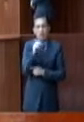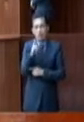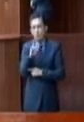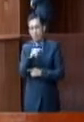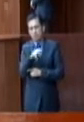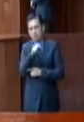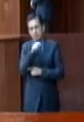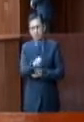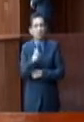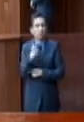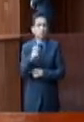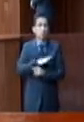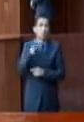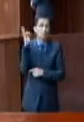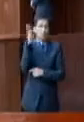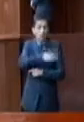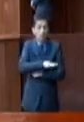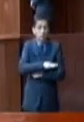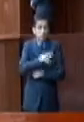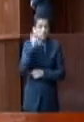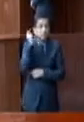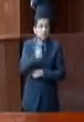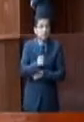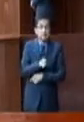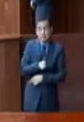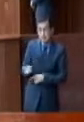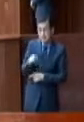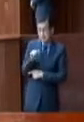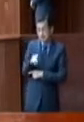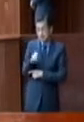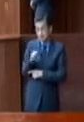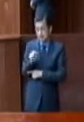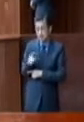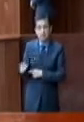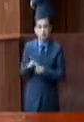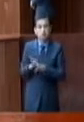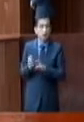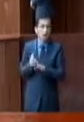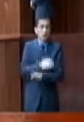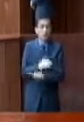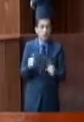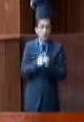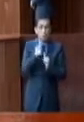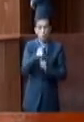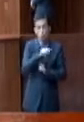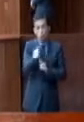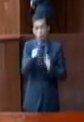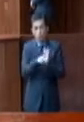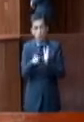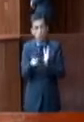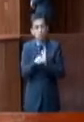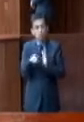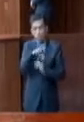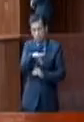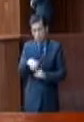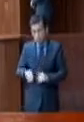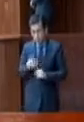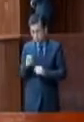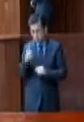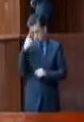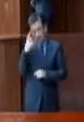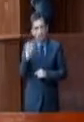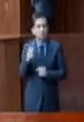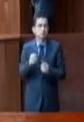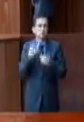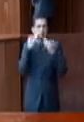esto es que síntesis publicó una portada con información que en realidad publicó alguien más bajo este razonamiento se configura la calumnia por la difusión